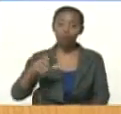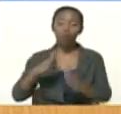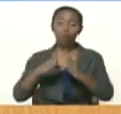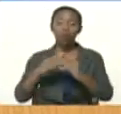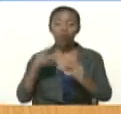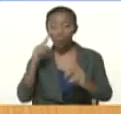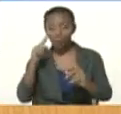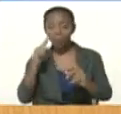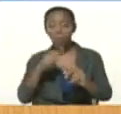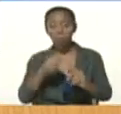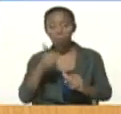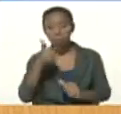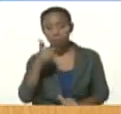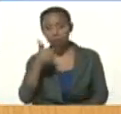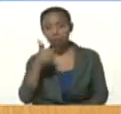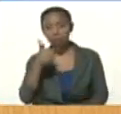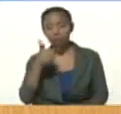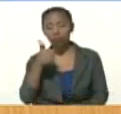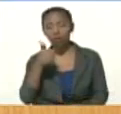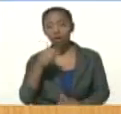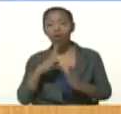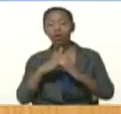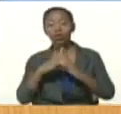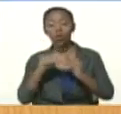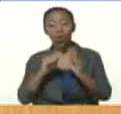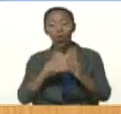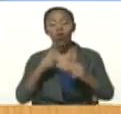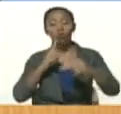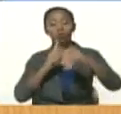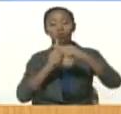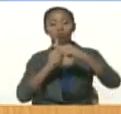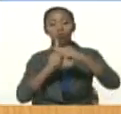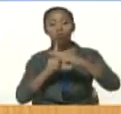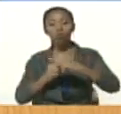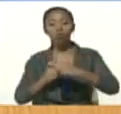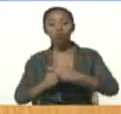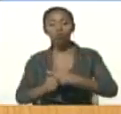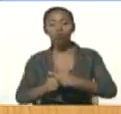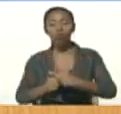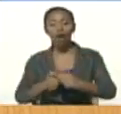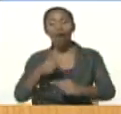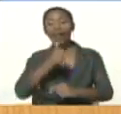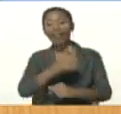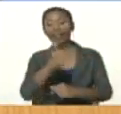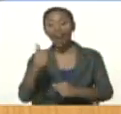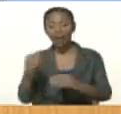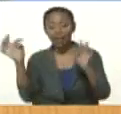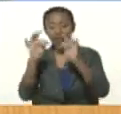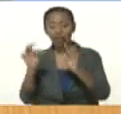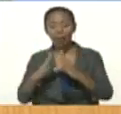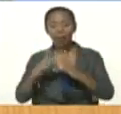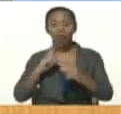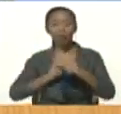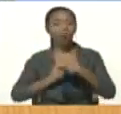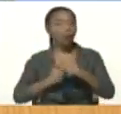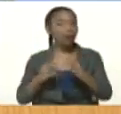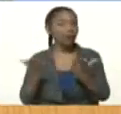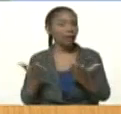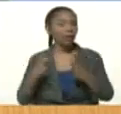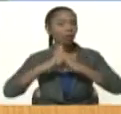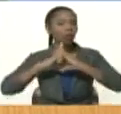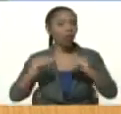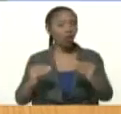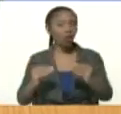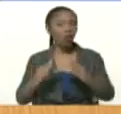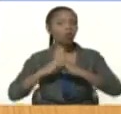viables y además todos van sumando. Cada parte suma al todo. ¿Cuál